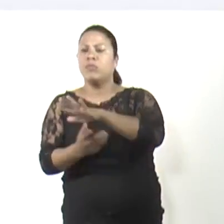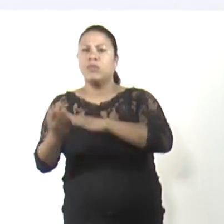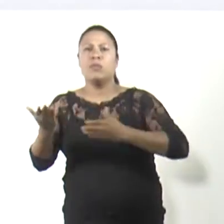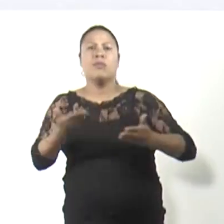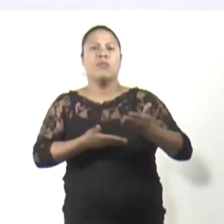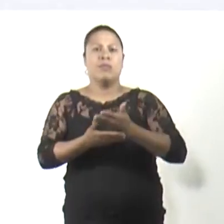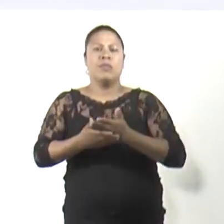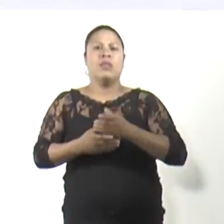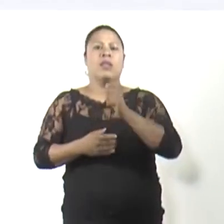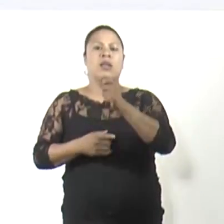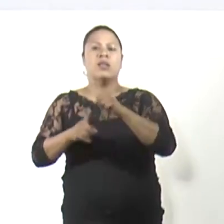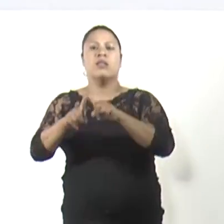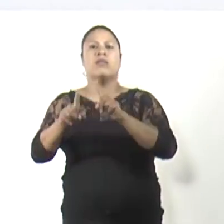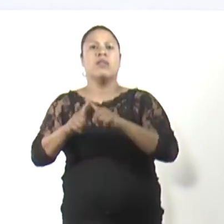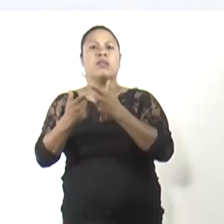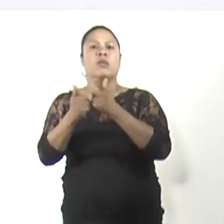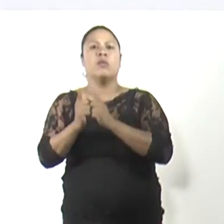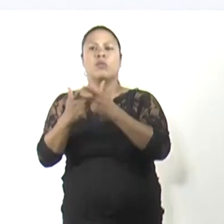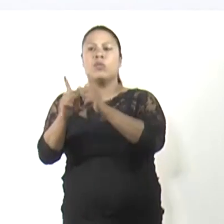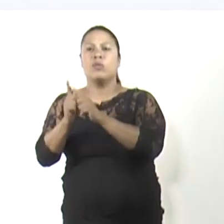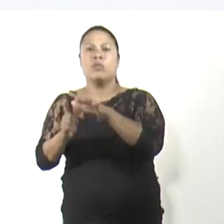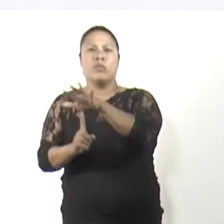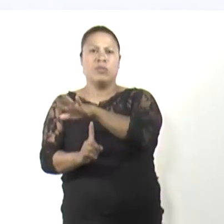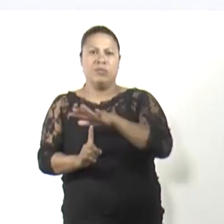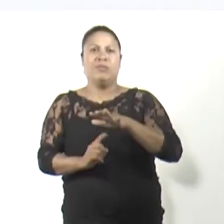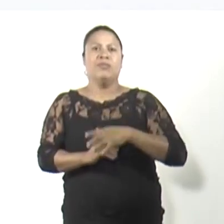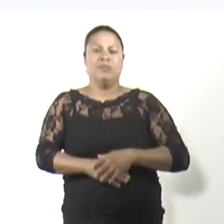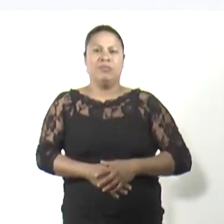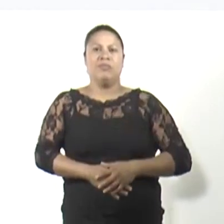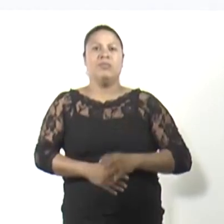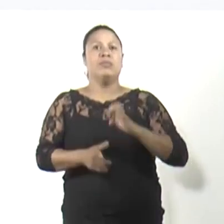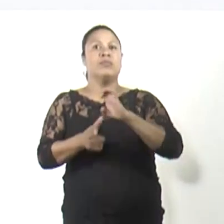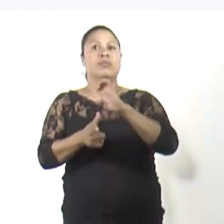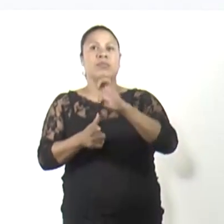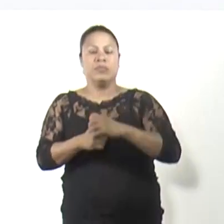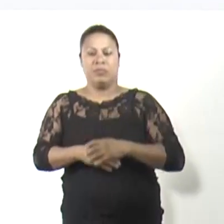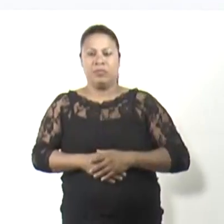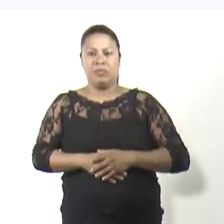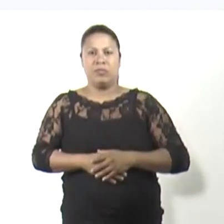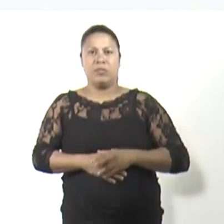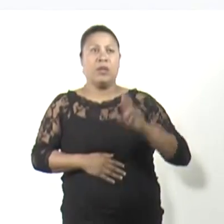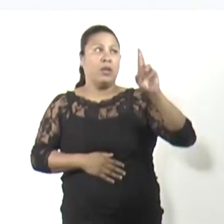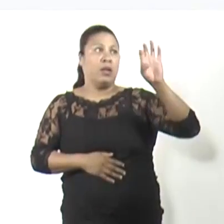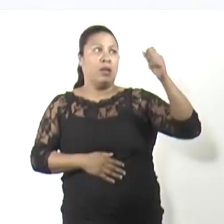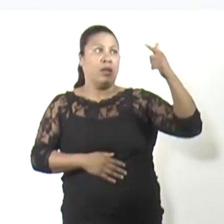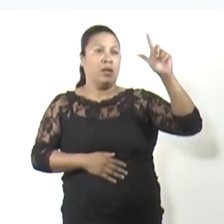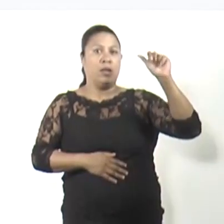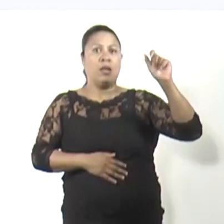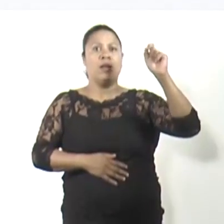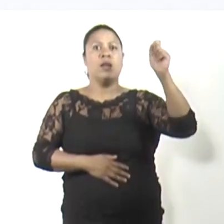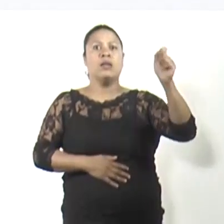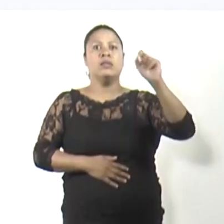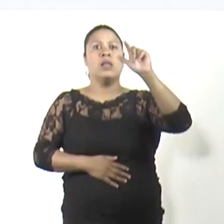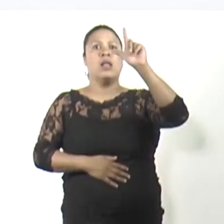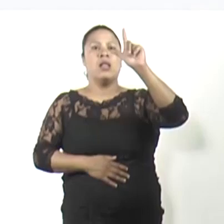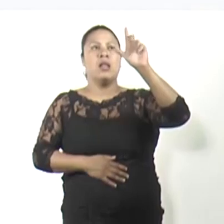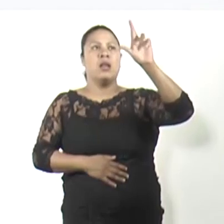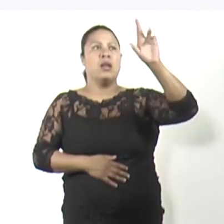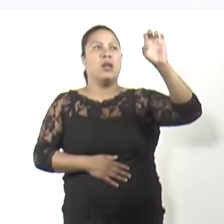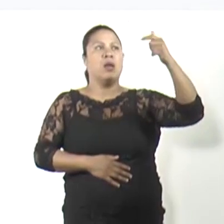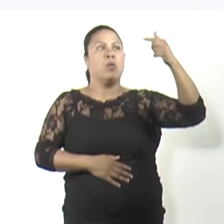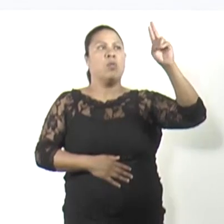funcionamiento de diferentes grupos sociales, decíamos. Entonces, regla proviene del latín